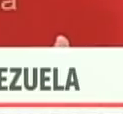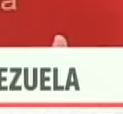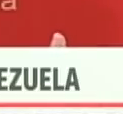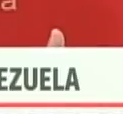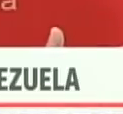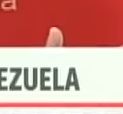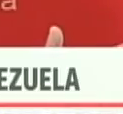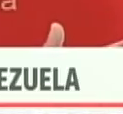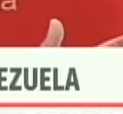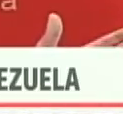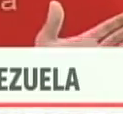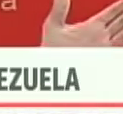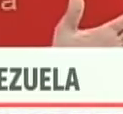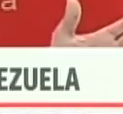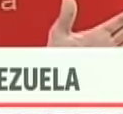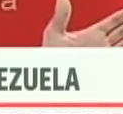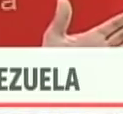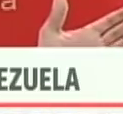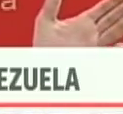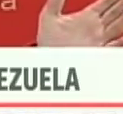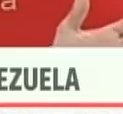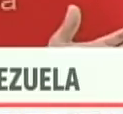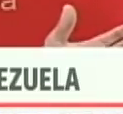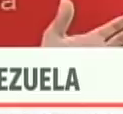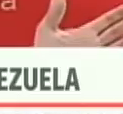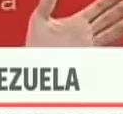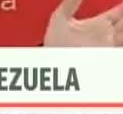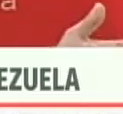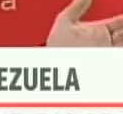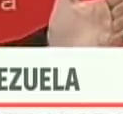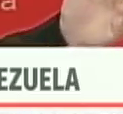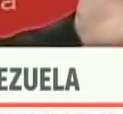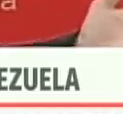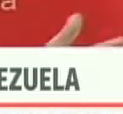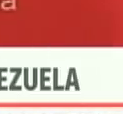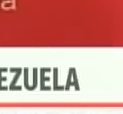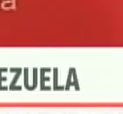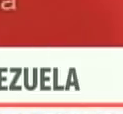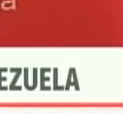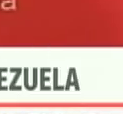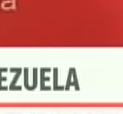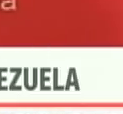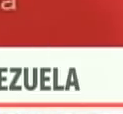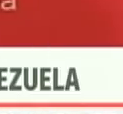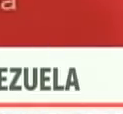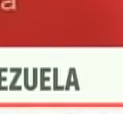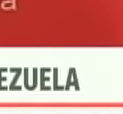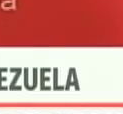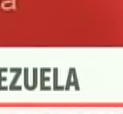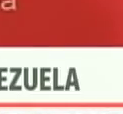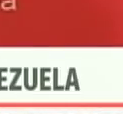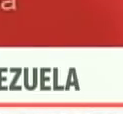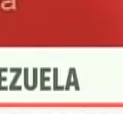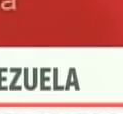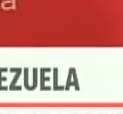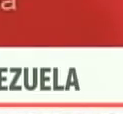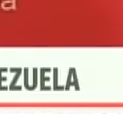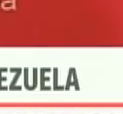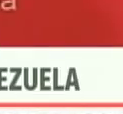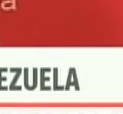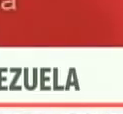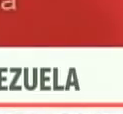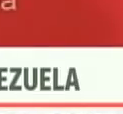sin mezquindad, con la creación magistral, majestuosa que usted tuvo del carnet de la patria y la oportunidad